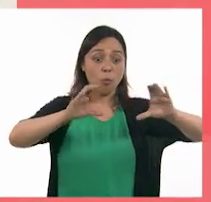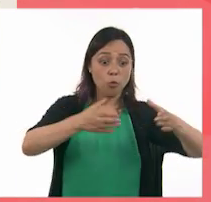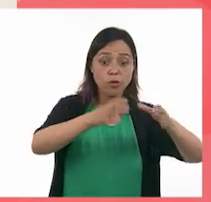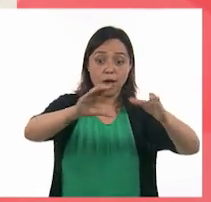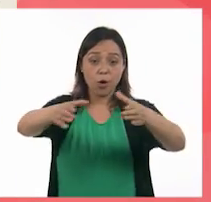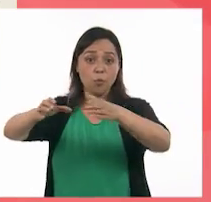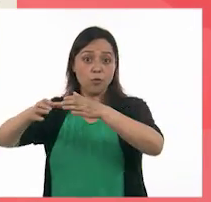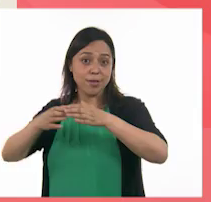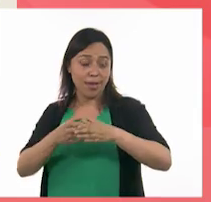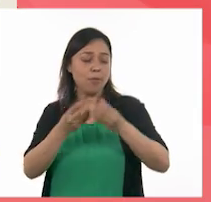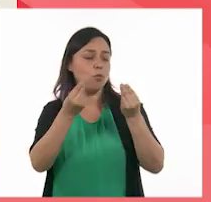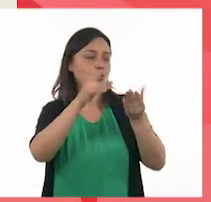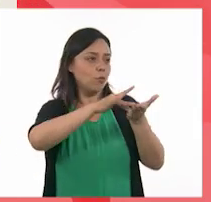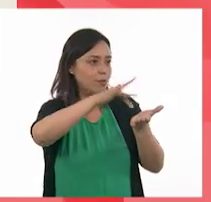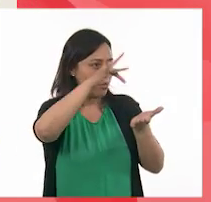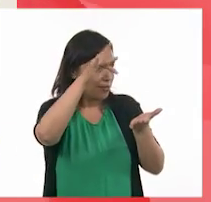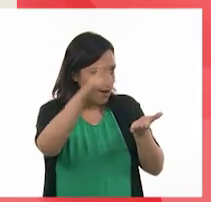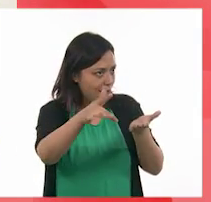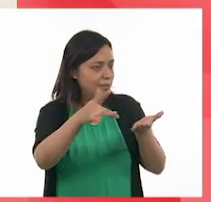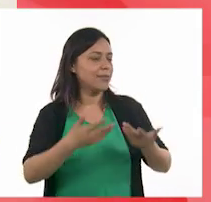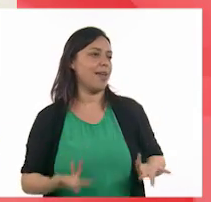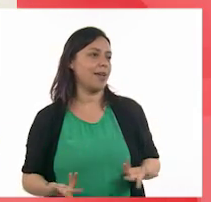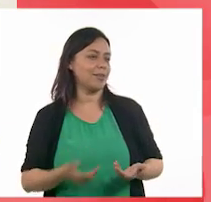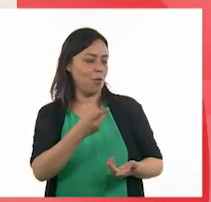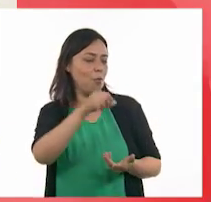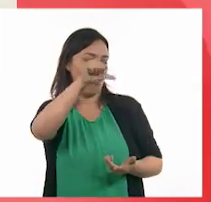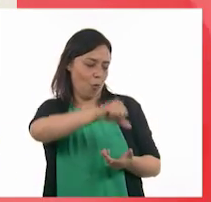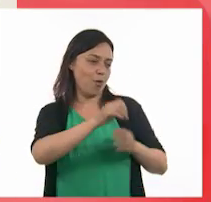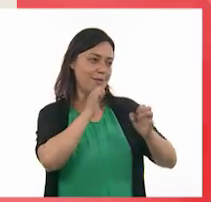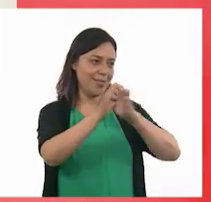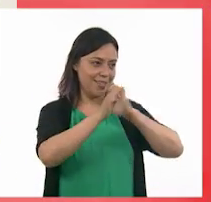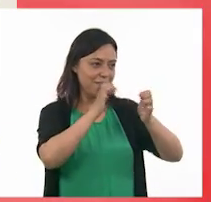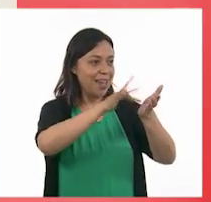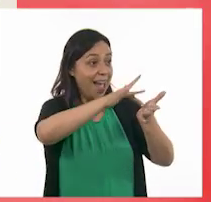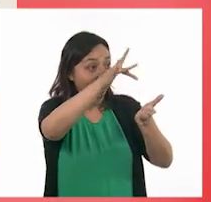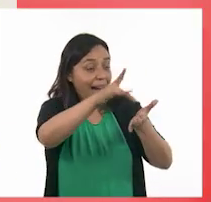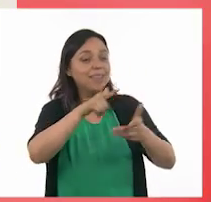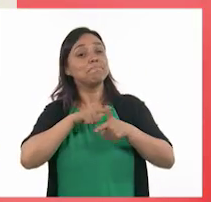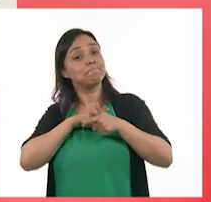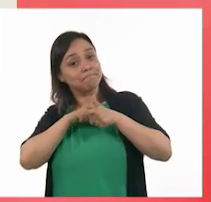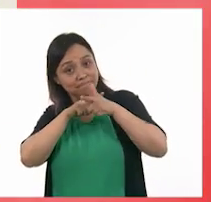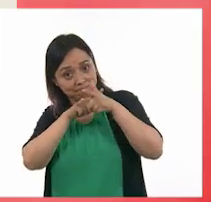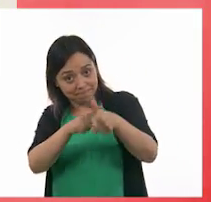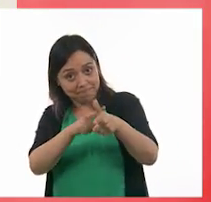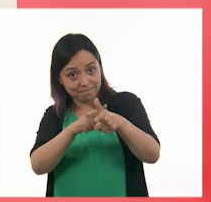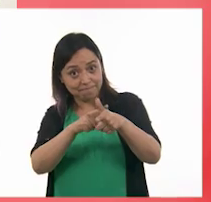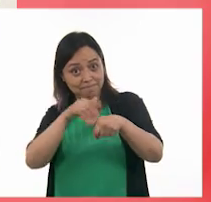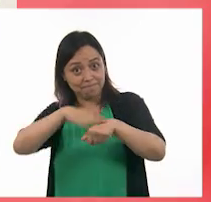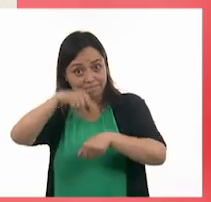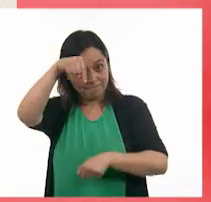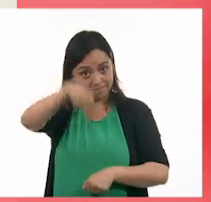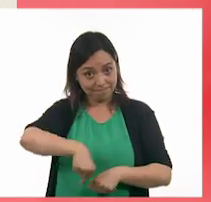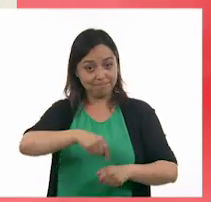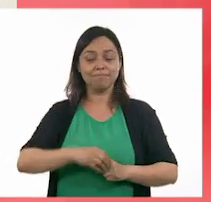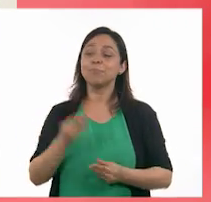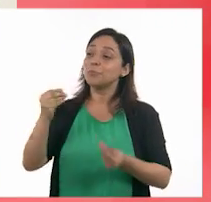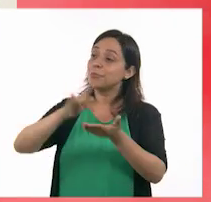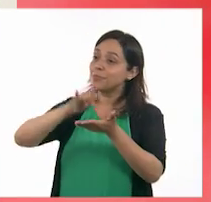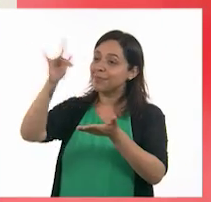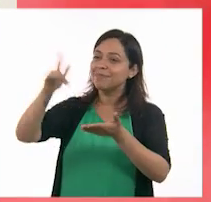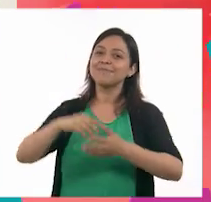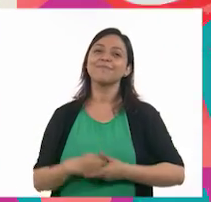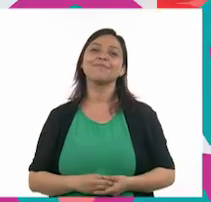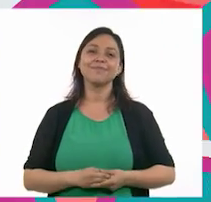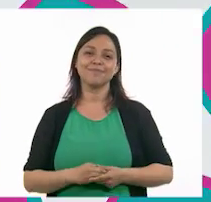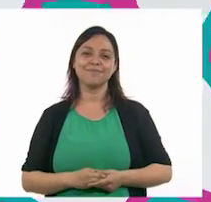comunidades. Muchísimas gracias por esta entrevista y continuamos con más aquí. Muchas gracias, Brenda.